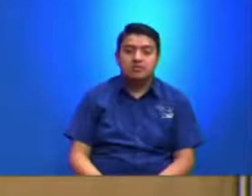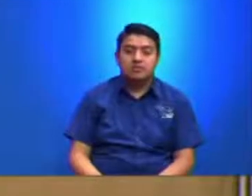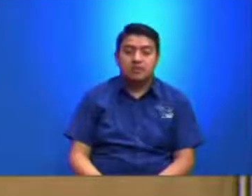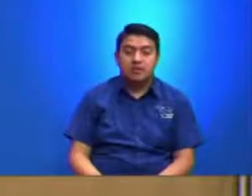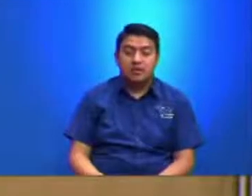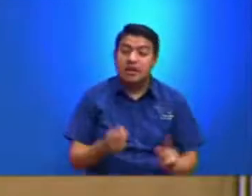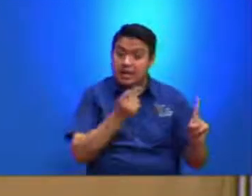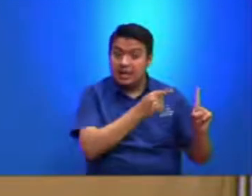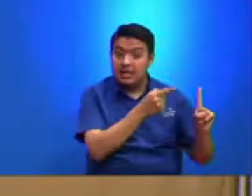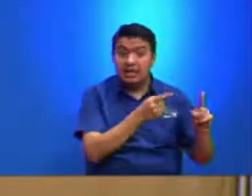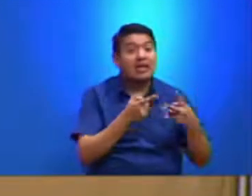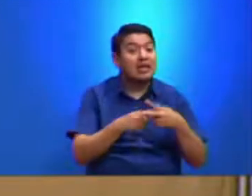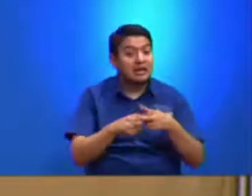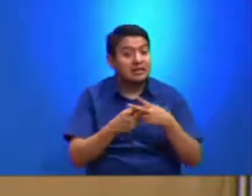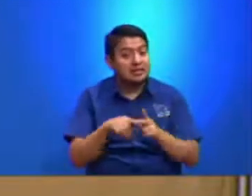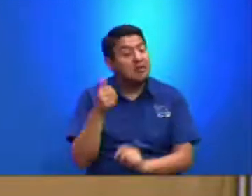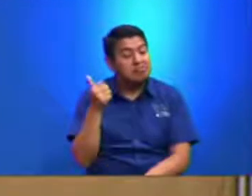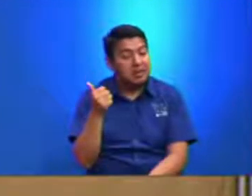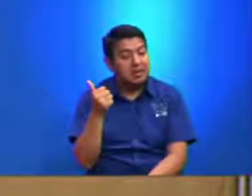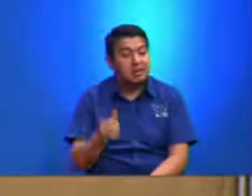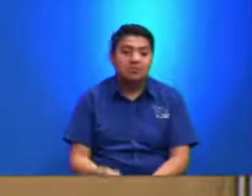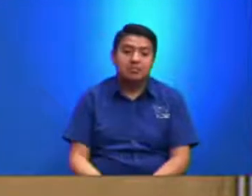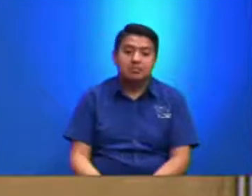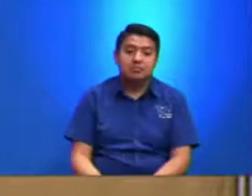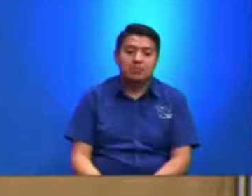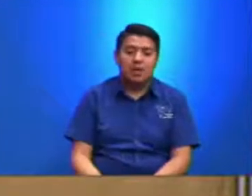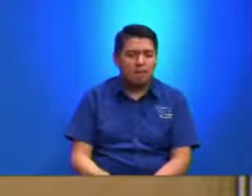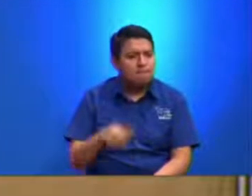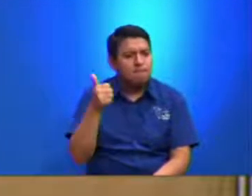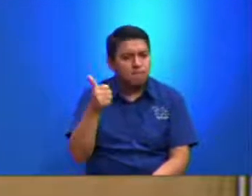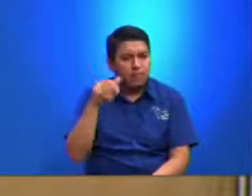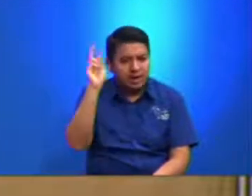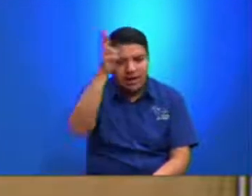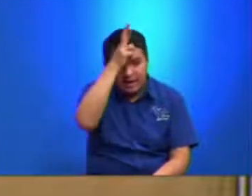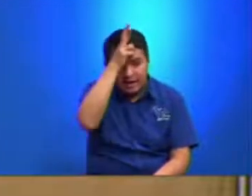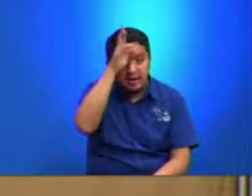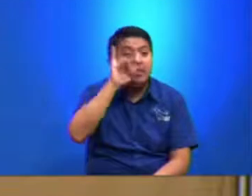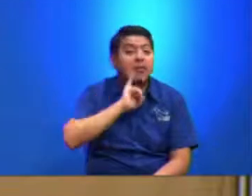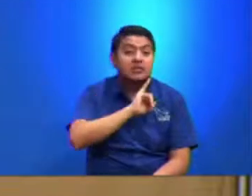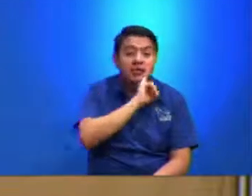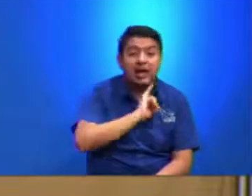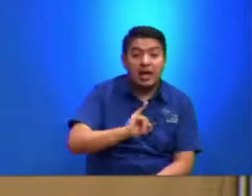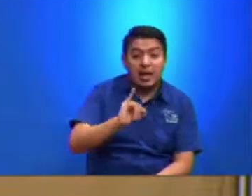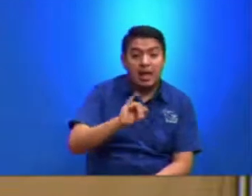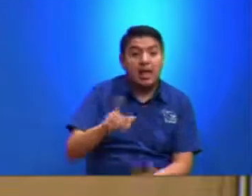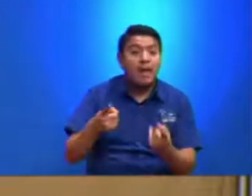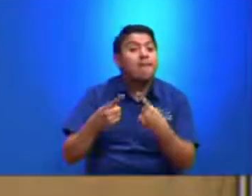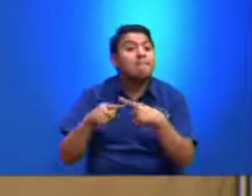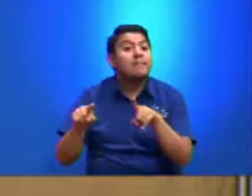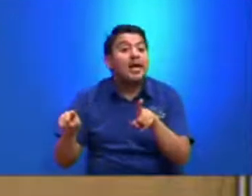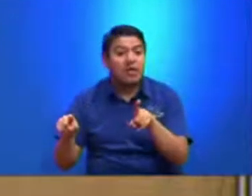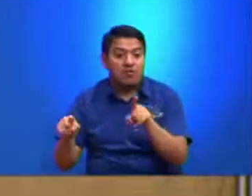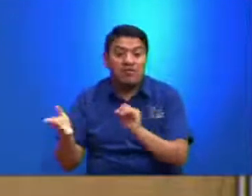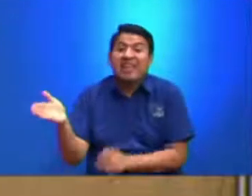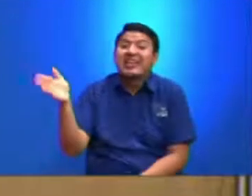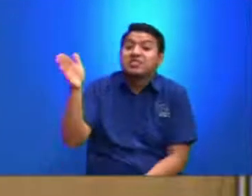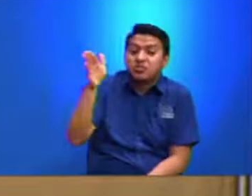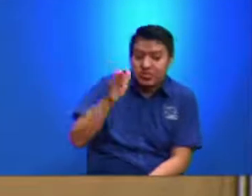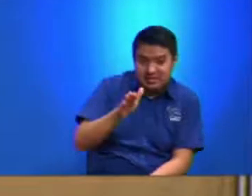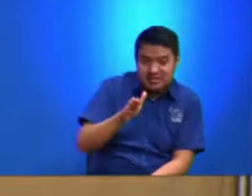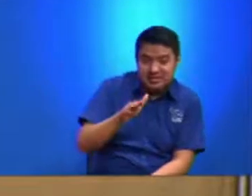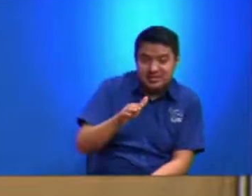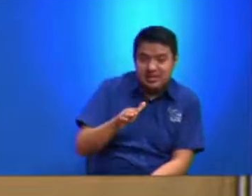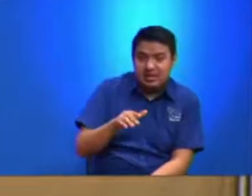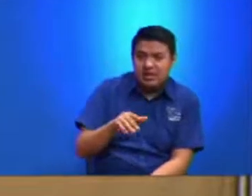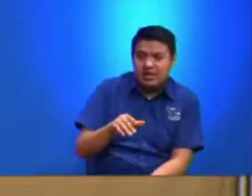empezó? En la adulación. Entonces, cuando alguien está adulando a una persona, hay que